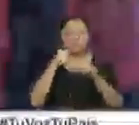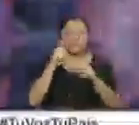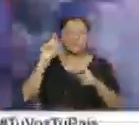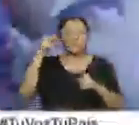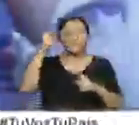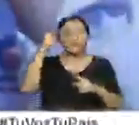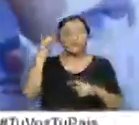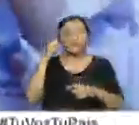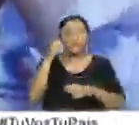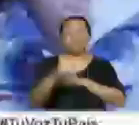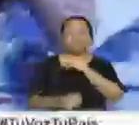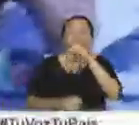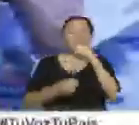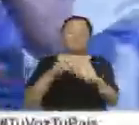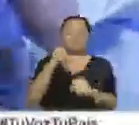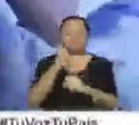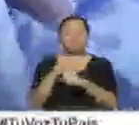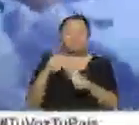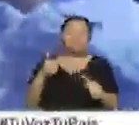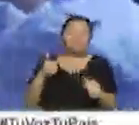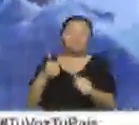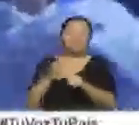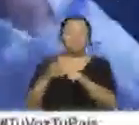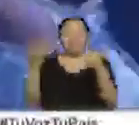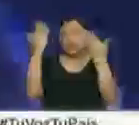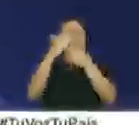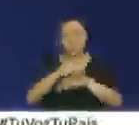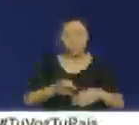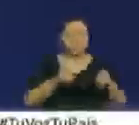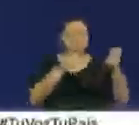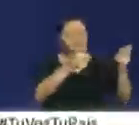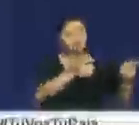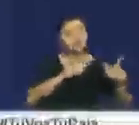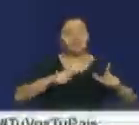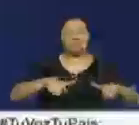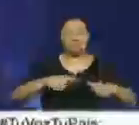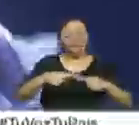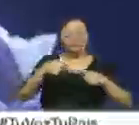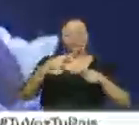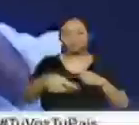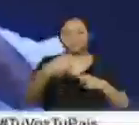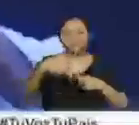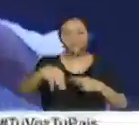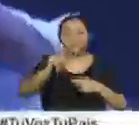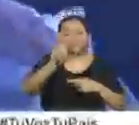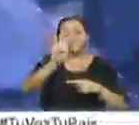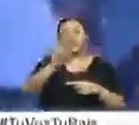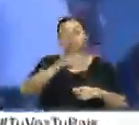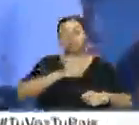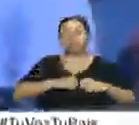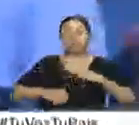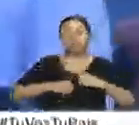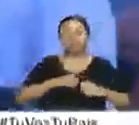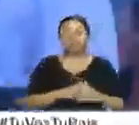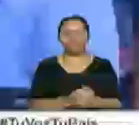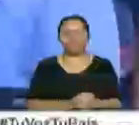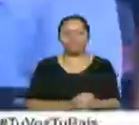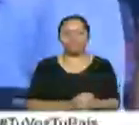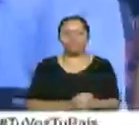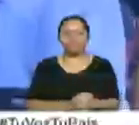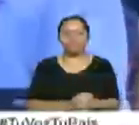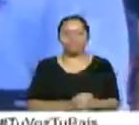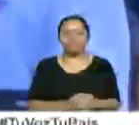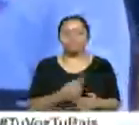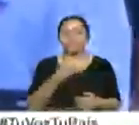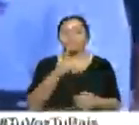por 10 años consecutivos, entregará el mandato a su sucesor Lenín Moreno el próximo 24 de mayo. Les puedo